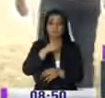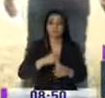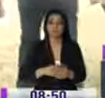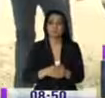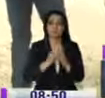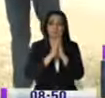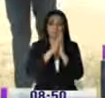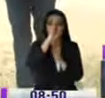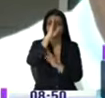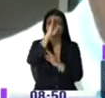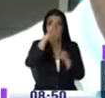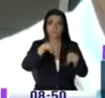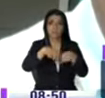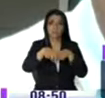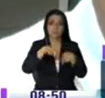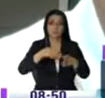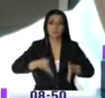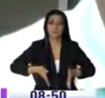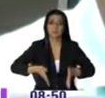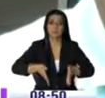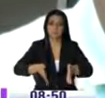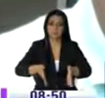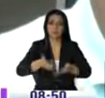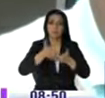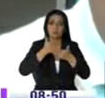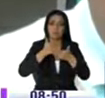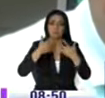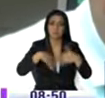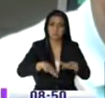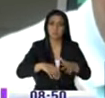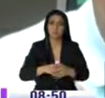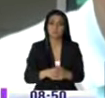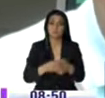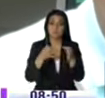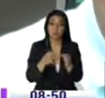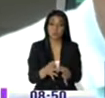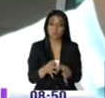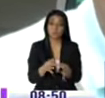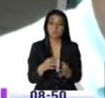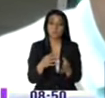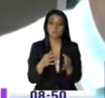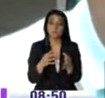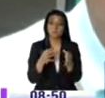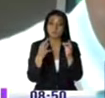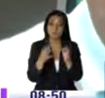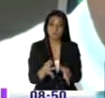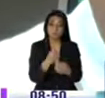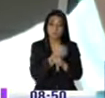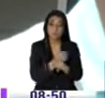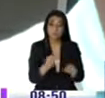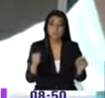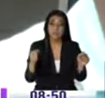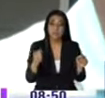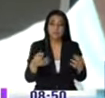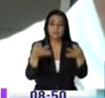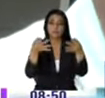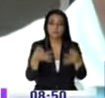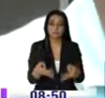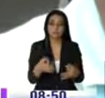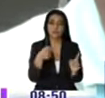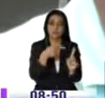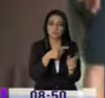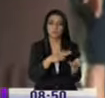de la policía de tránsito que está en la vía, también nos colaboraron. Y cuando ya en el momento de rescate se pudo comprobar que ya